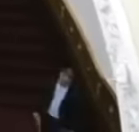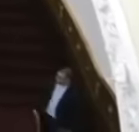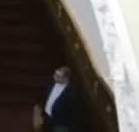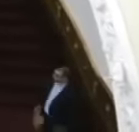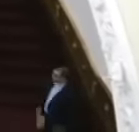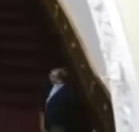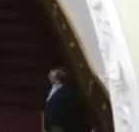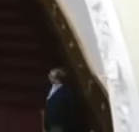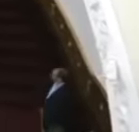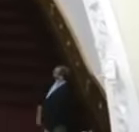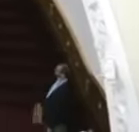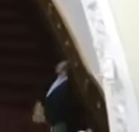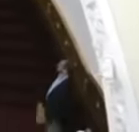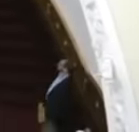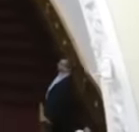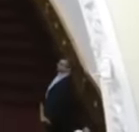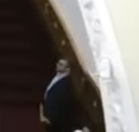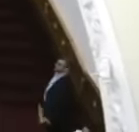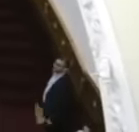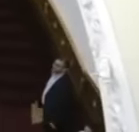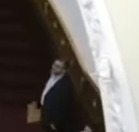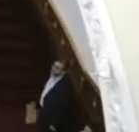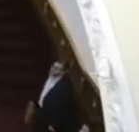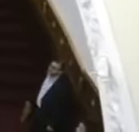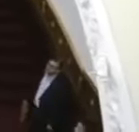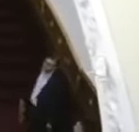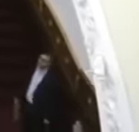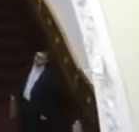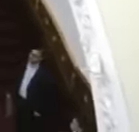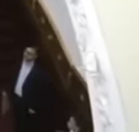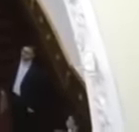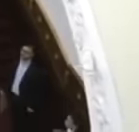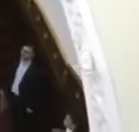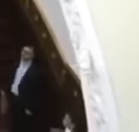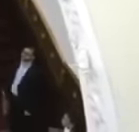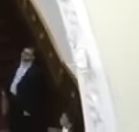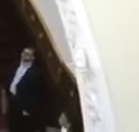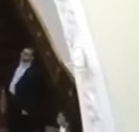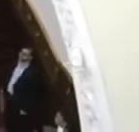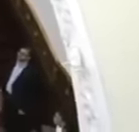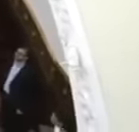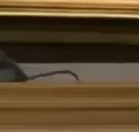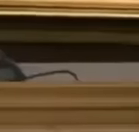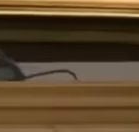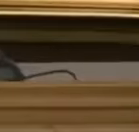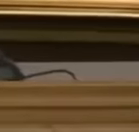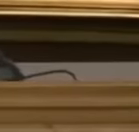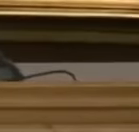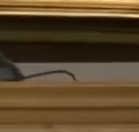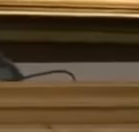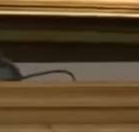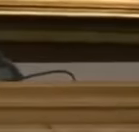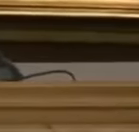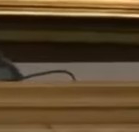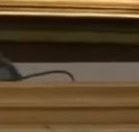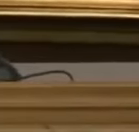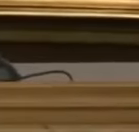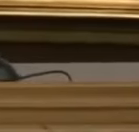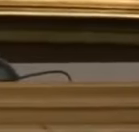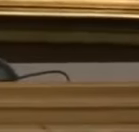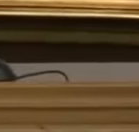iniciar nuestra sesión ordinaria correspondiente al día de hoy. Ciudadana